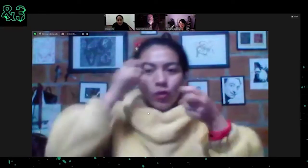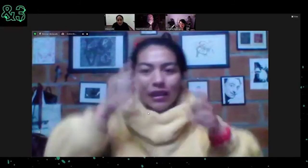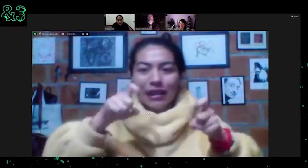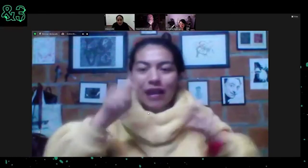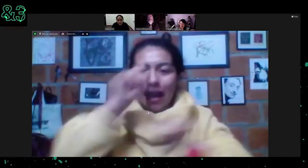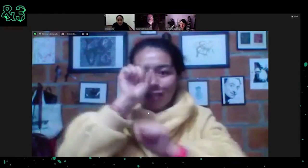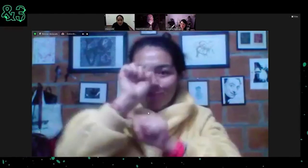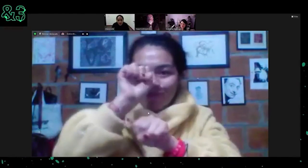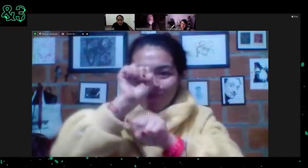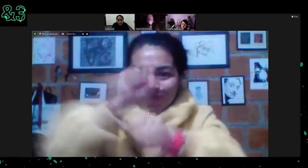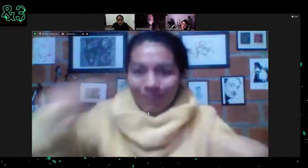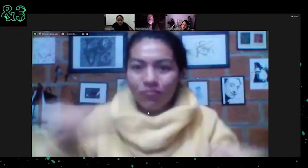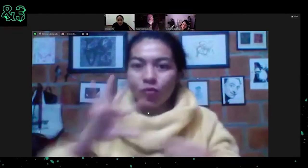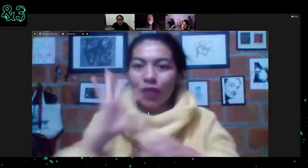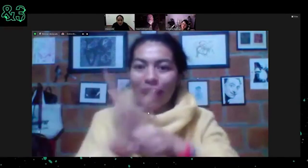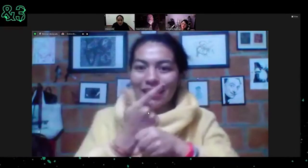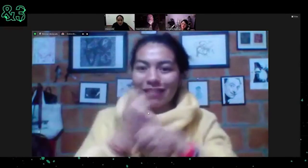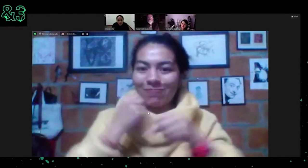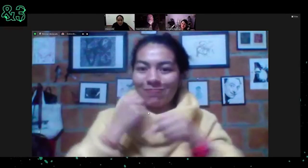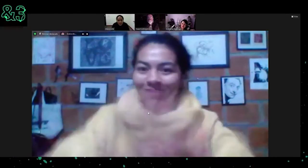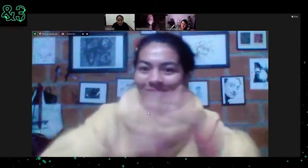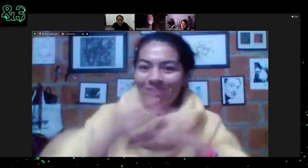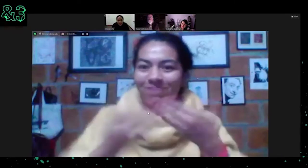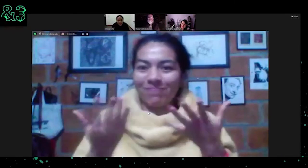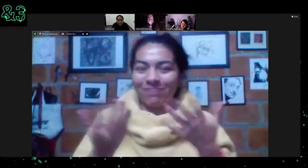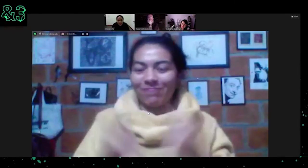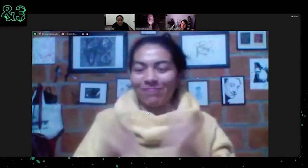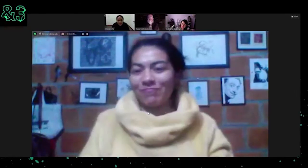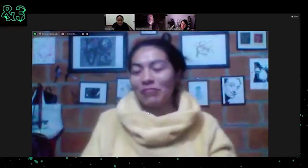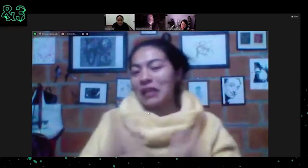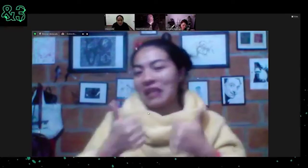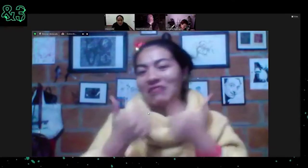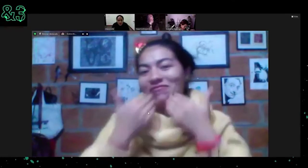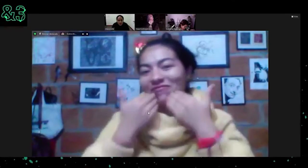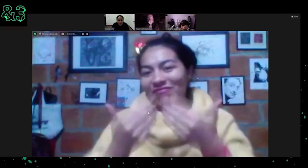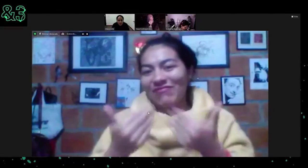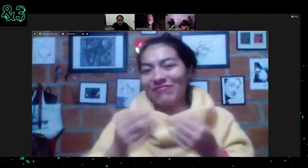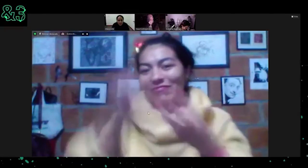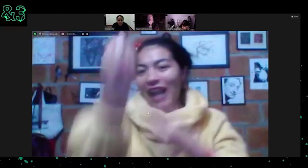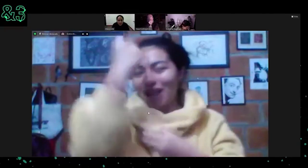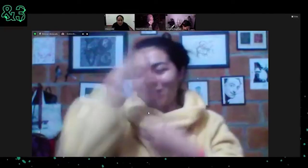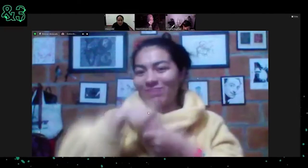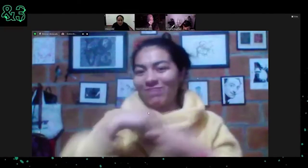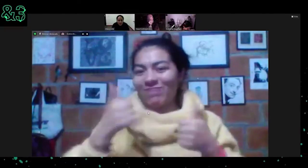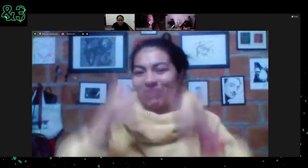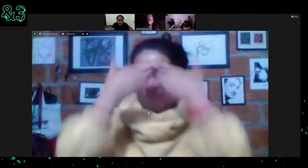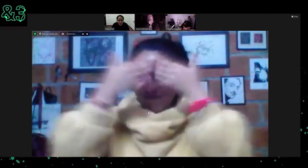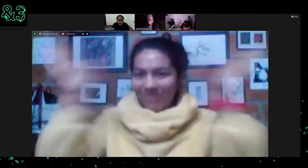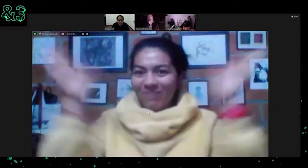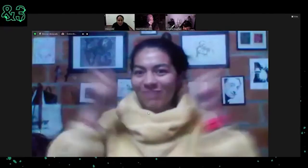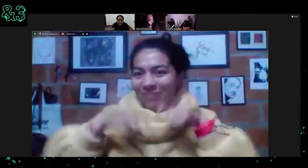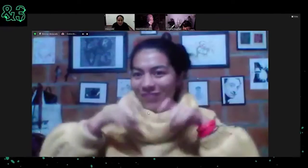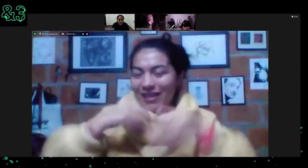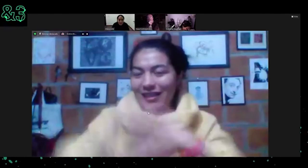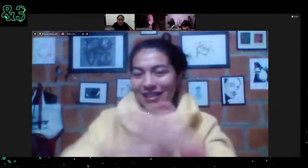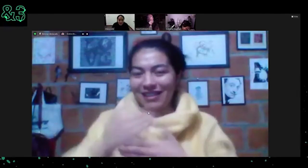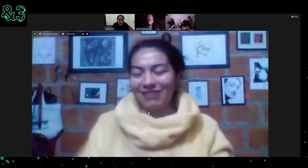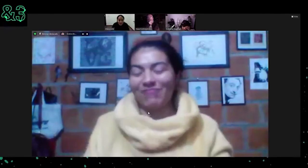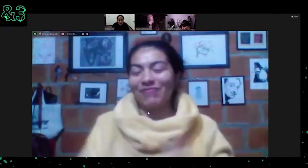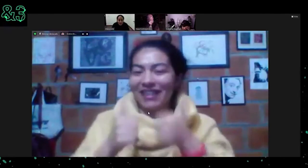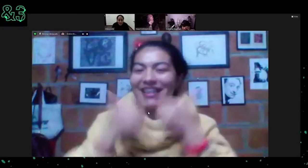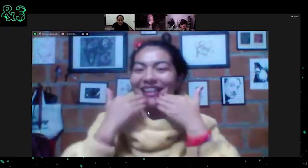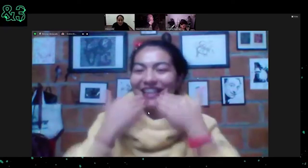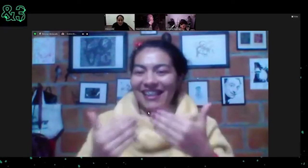que pues podamos como generar espacios de participación. Muchísimas gracias por brindarme